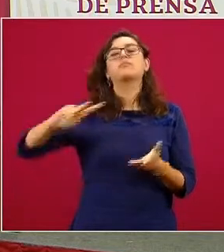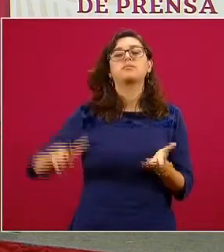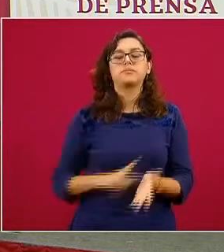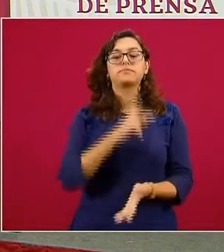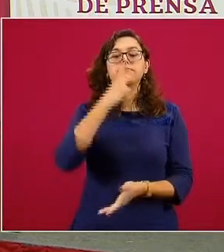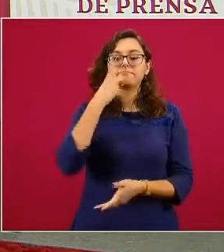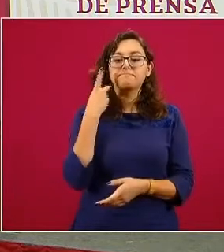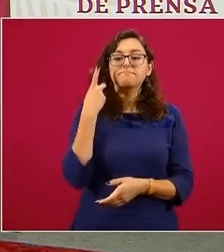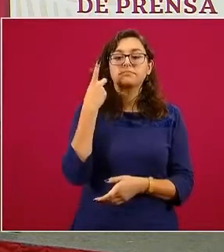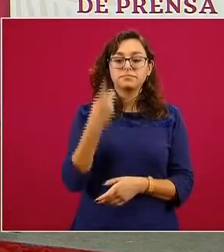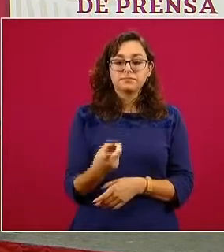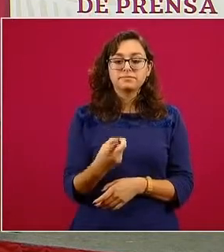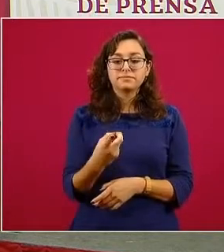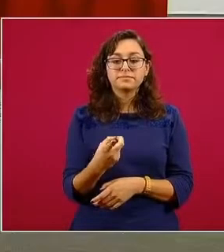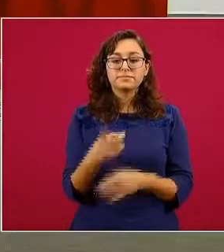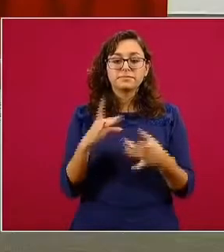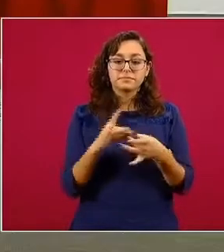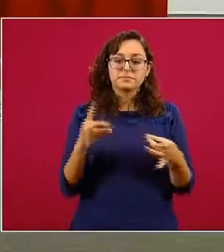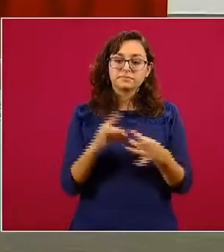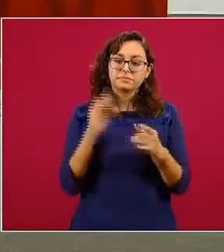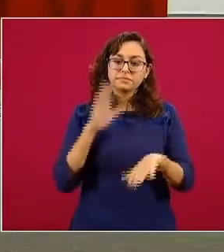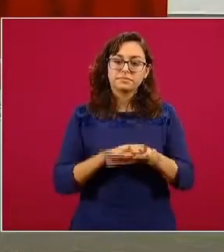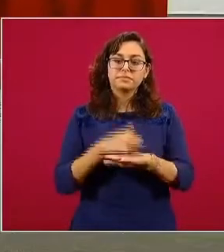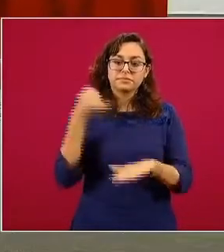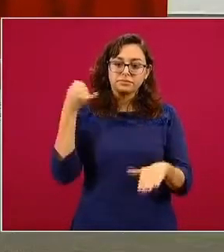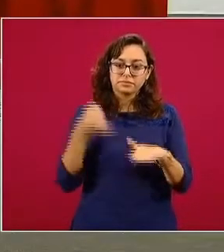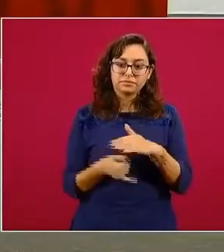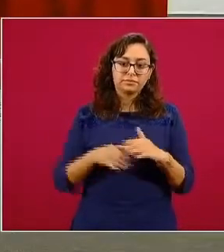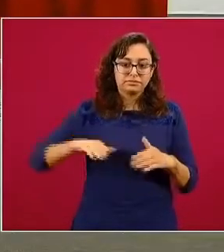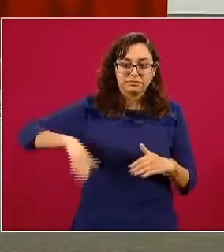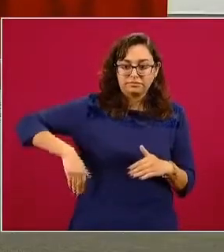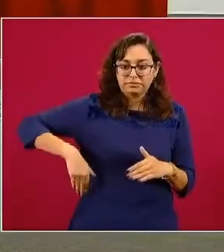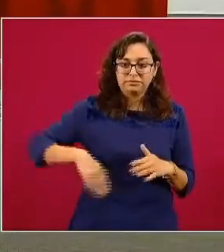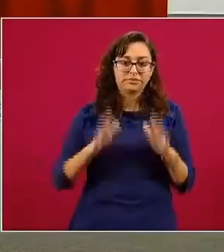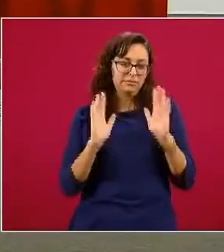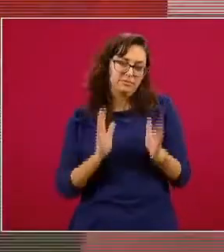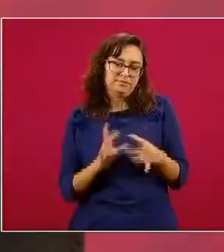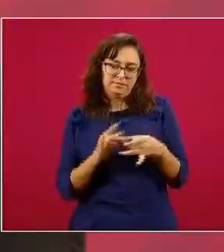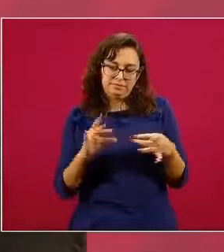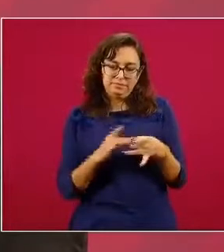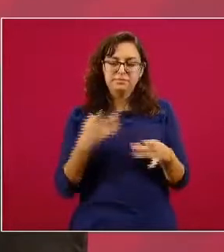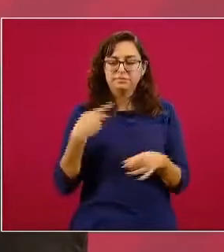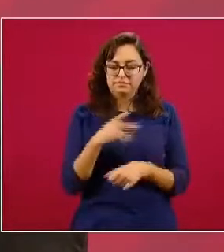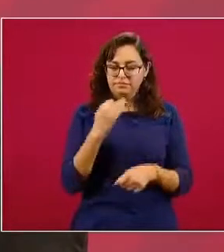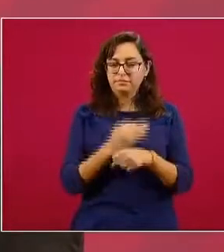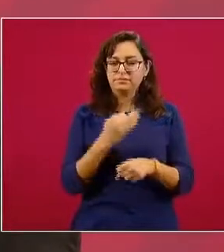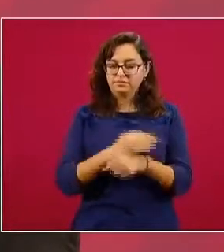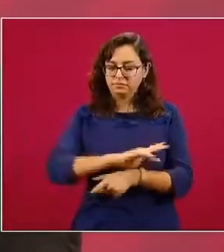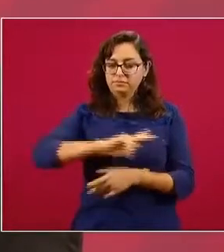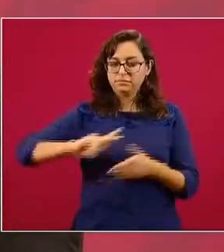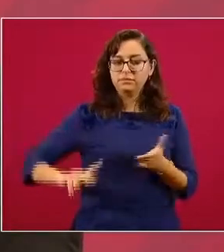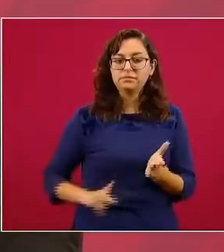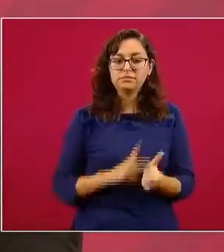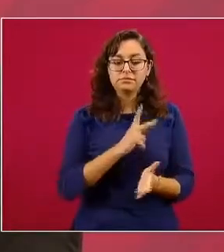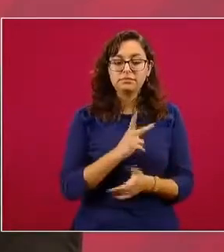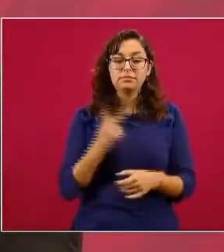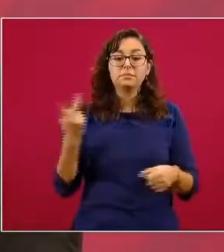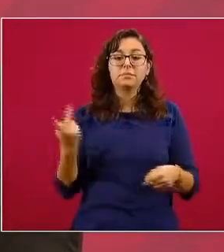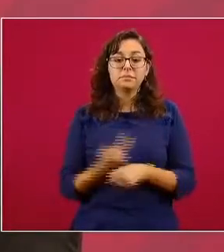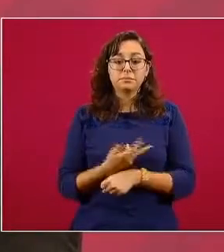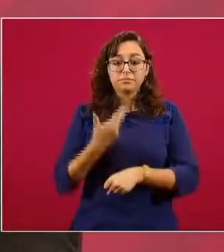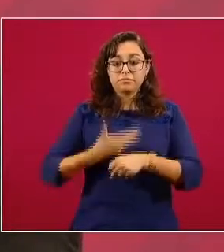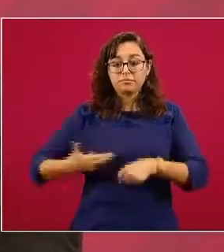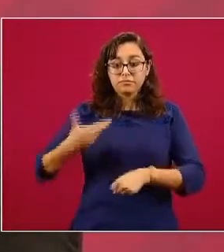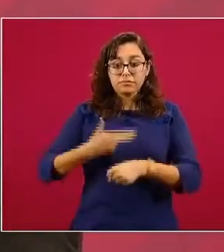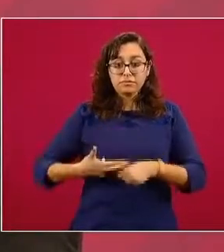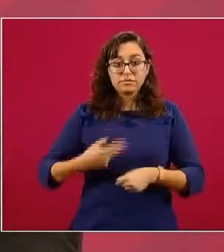Reitero explico más a fondo lo que ya comentaba hace un rato. La logística está en manos de